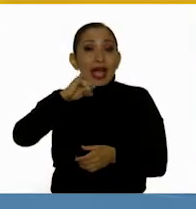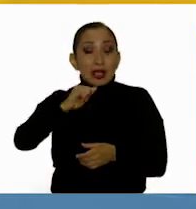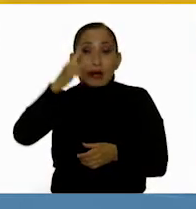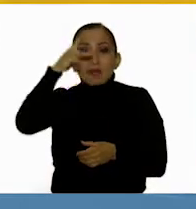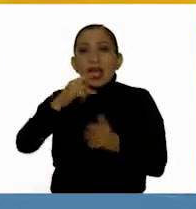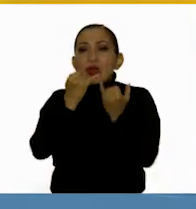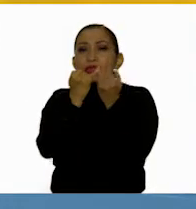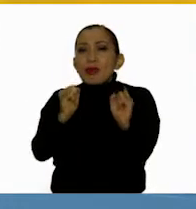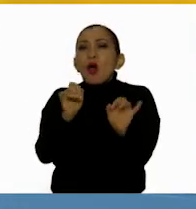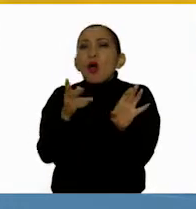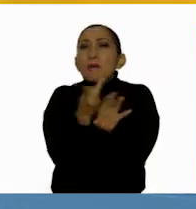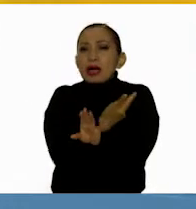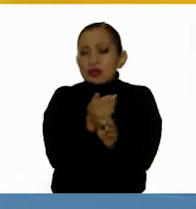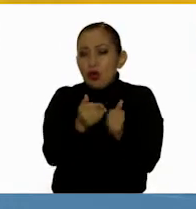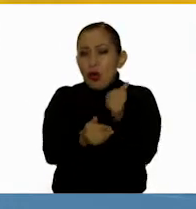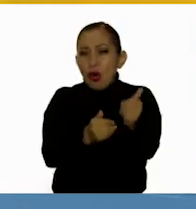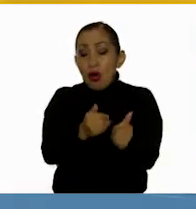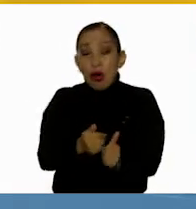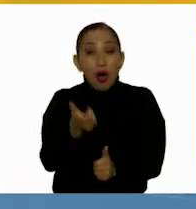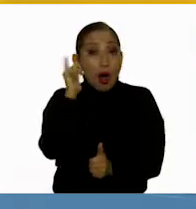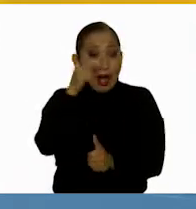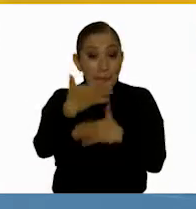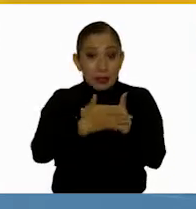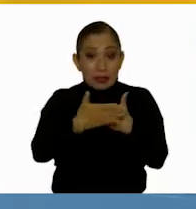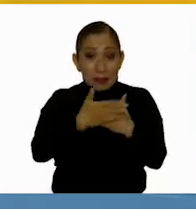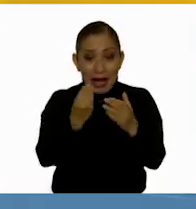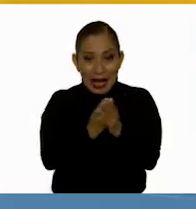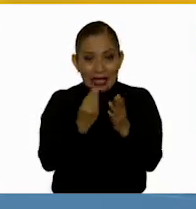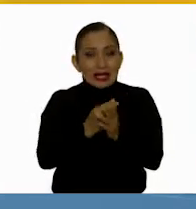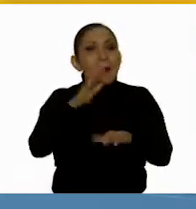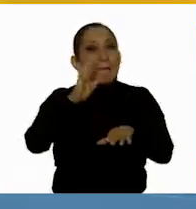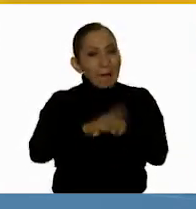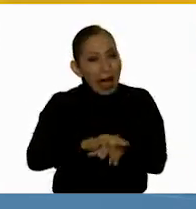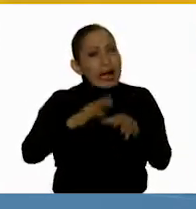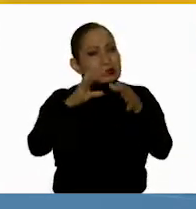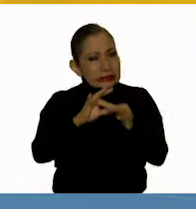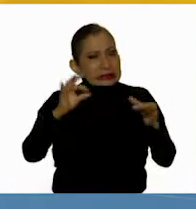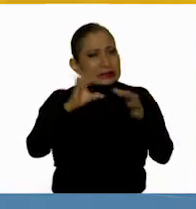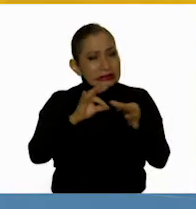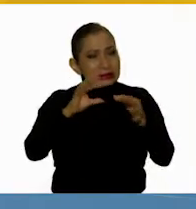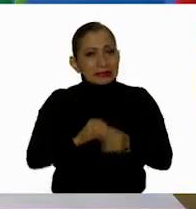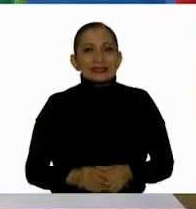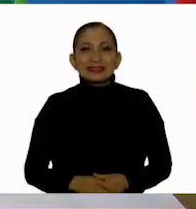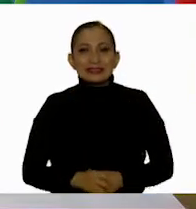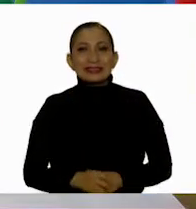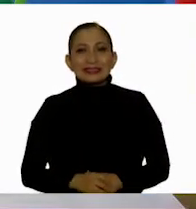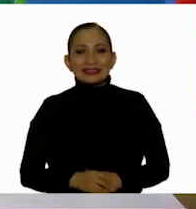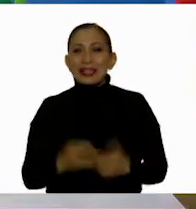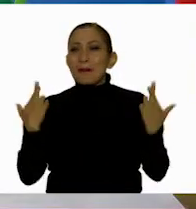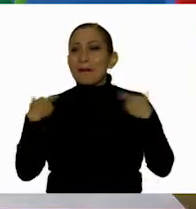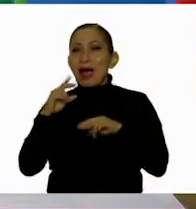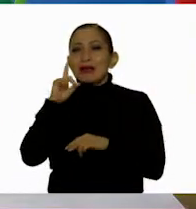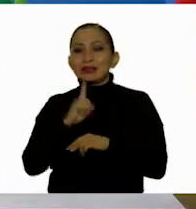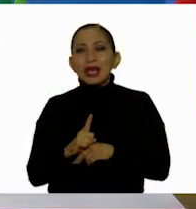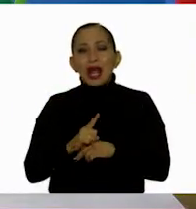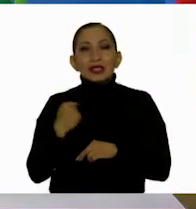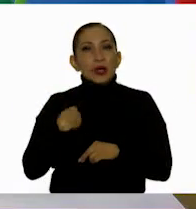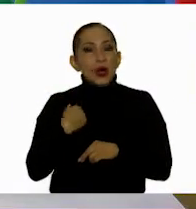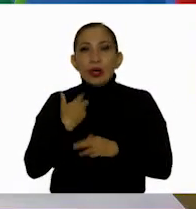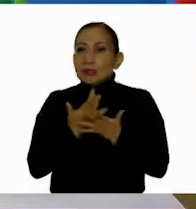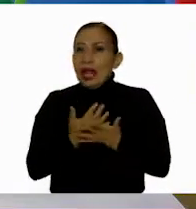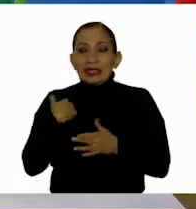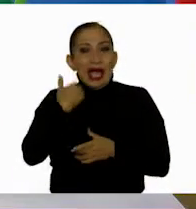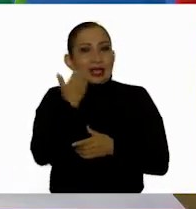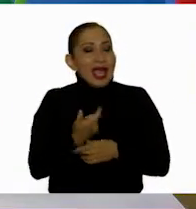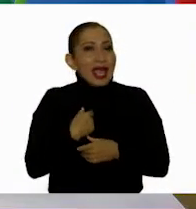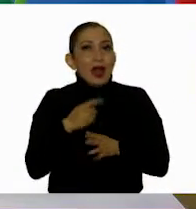México independiente. Les esperamos la próxima clase para seguir con este interesante recorrido. Maestra Cecilia Vargas, yo no puedo esperar ya